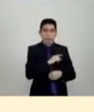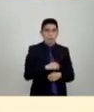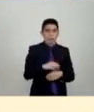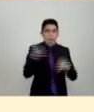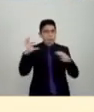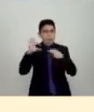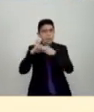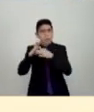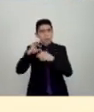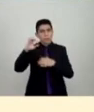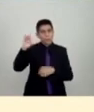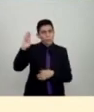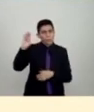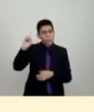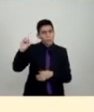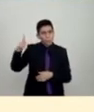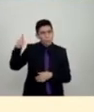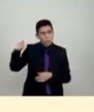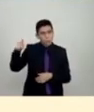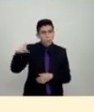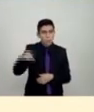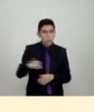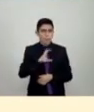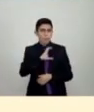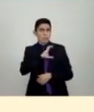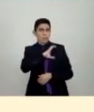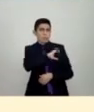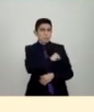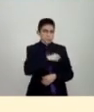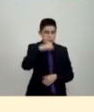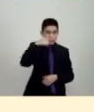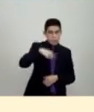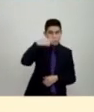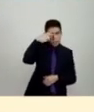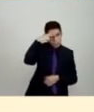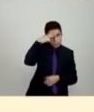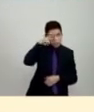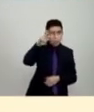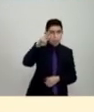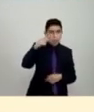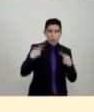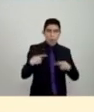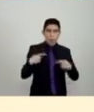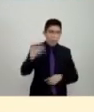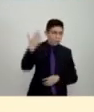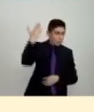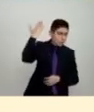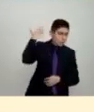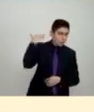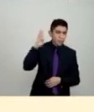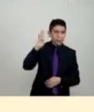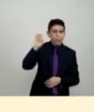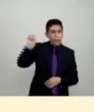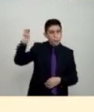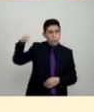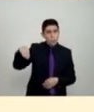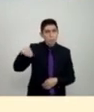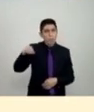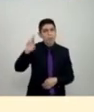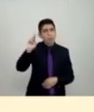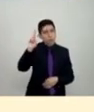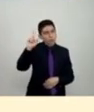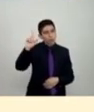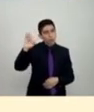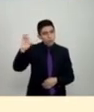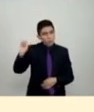cariño, afecto, respeto. En México, mis relaciones con los más viejos del boom, como Rulfo o Fuentes,